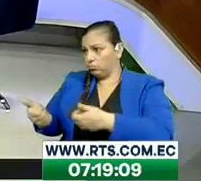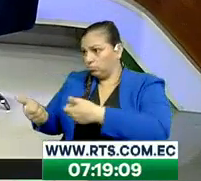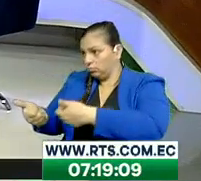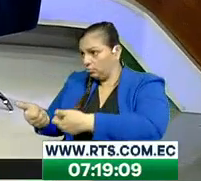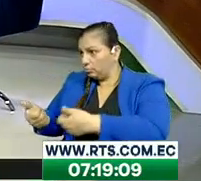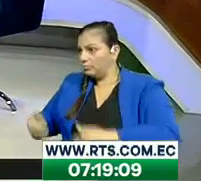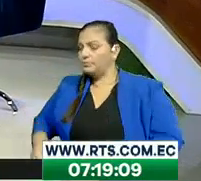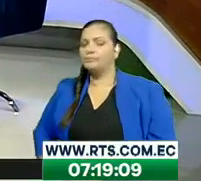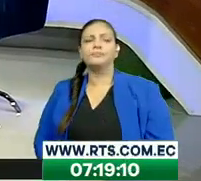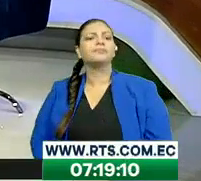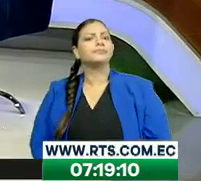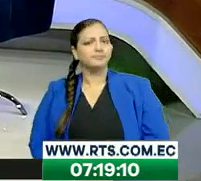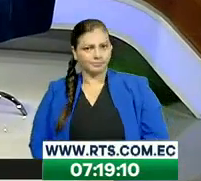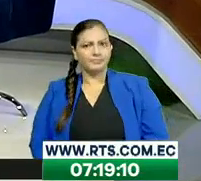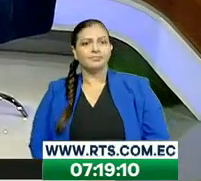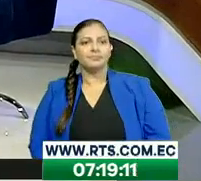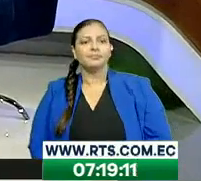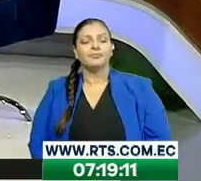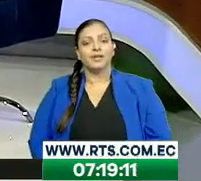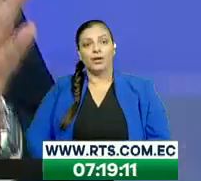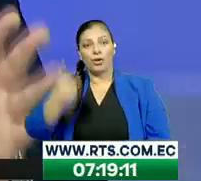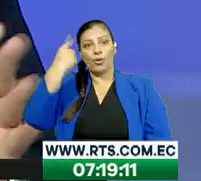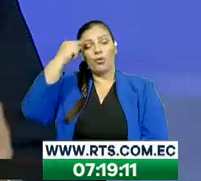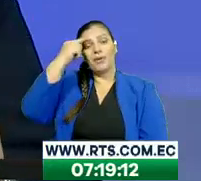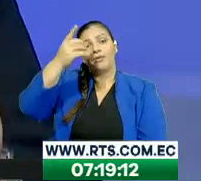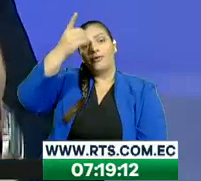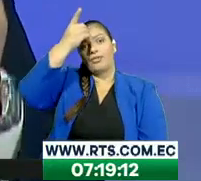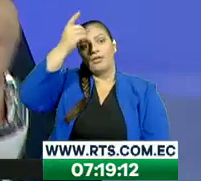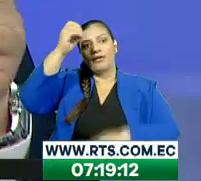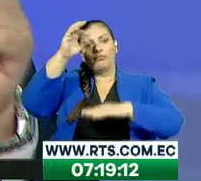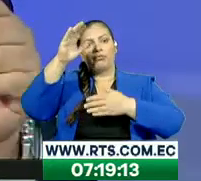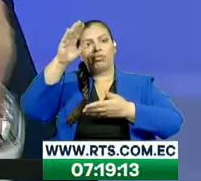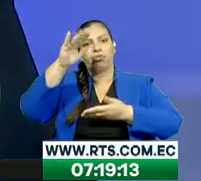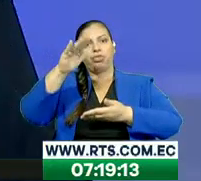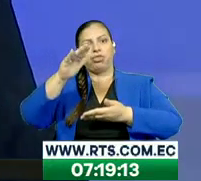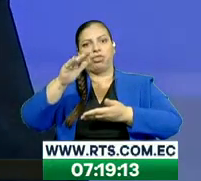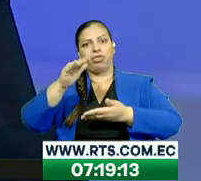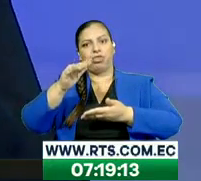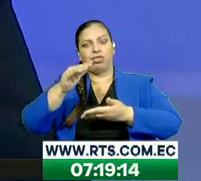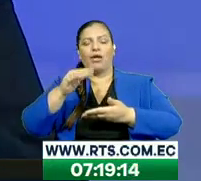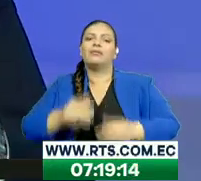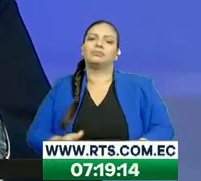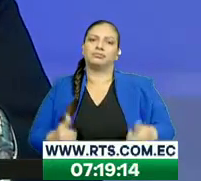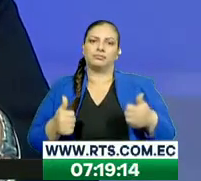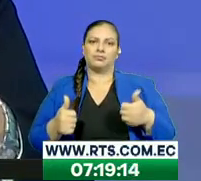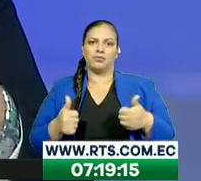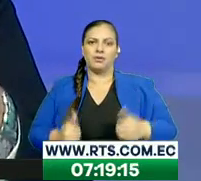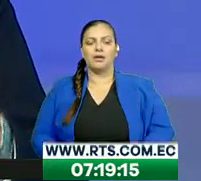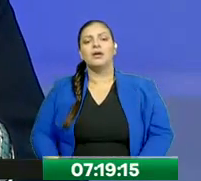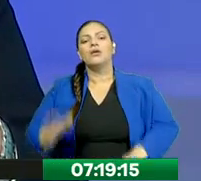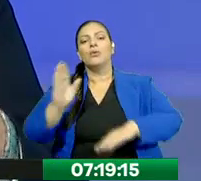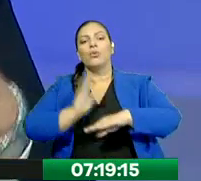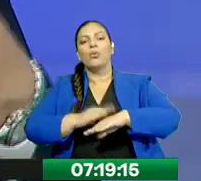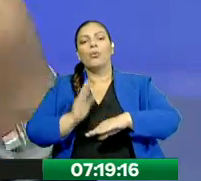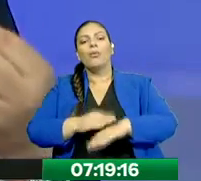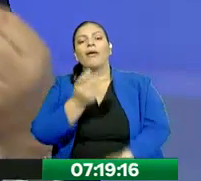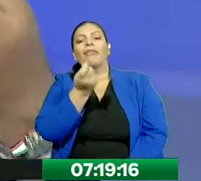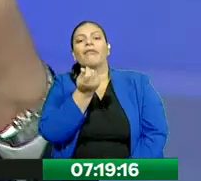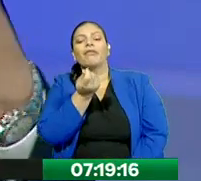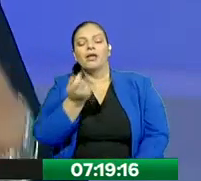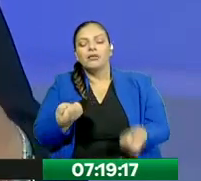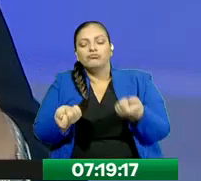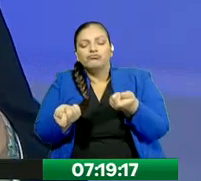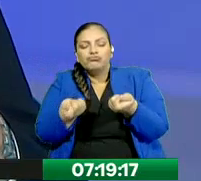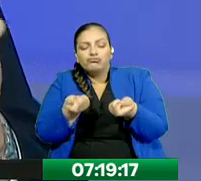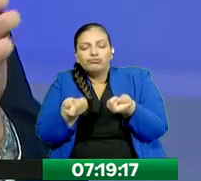tema de la reducción del déficit público de manera considerable se ha orientado más al gasto de inversión. Y me refiero específicamente a la reducción de